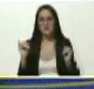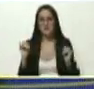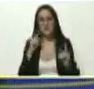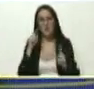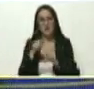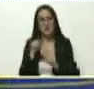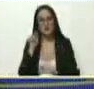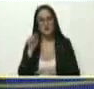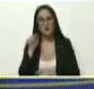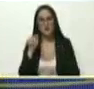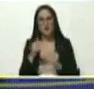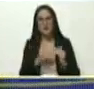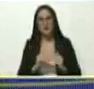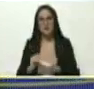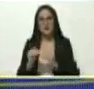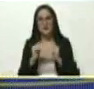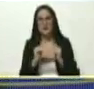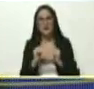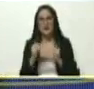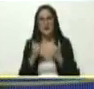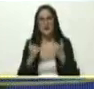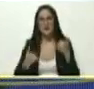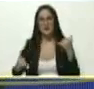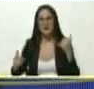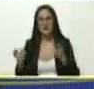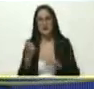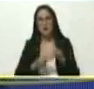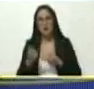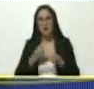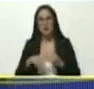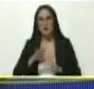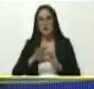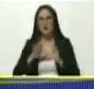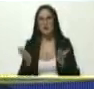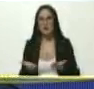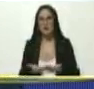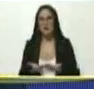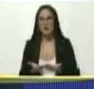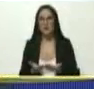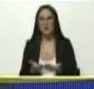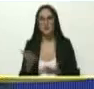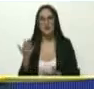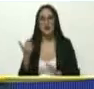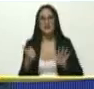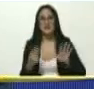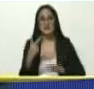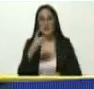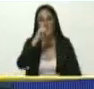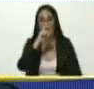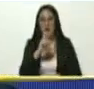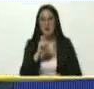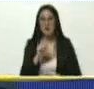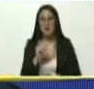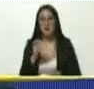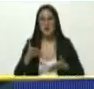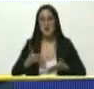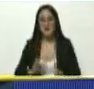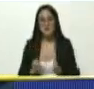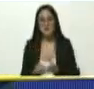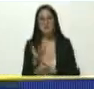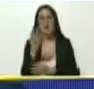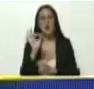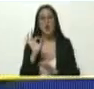objetivo, la estabilidad energética y económica del mundo. A 62 años del nacimiento de la